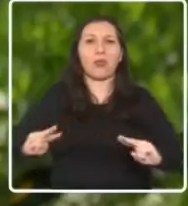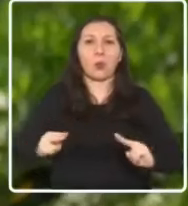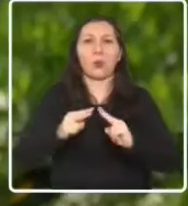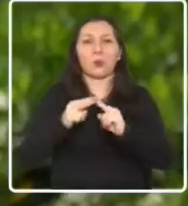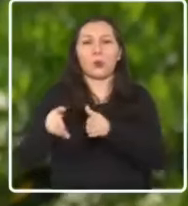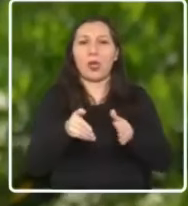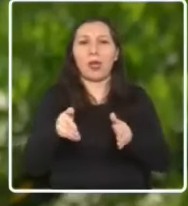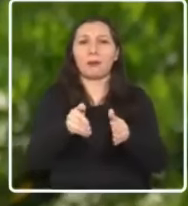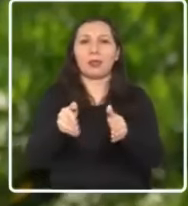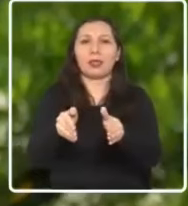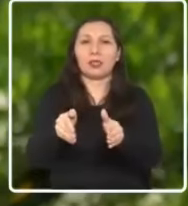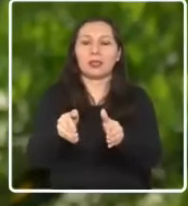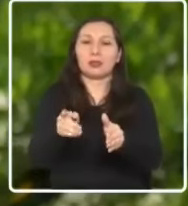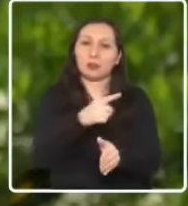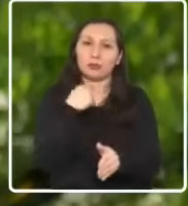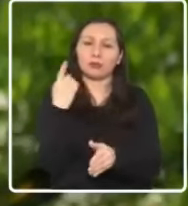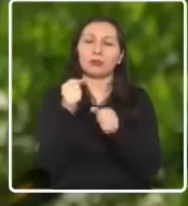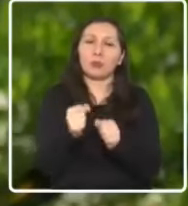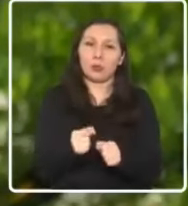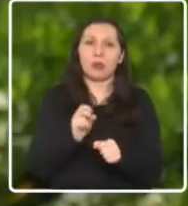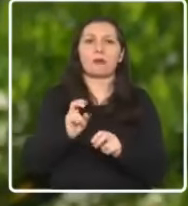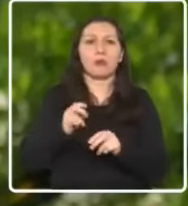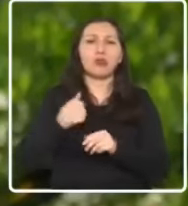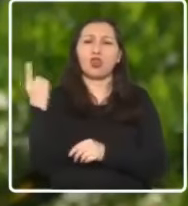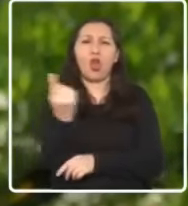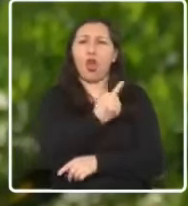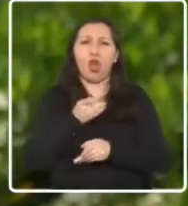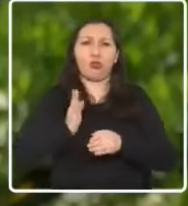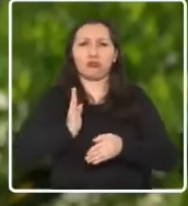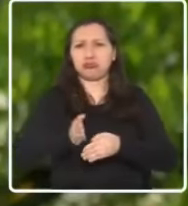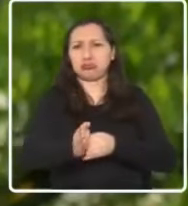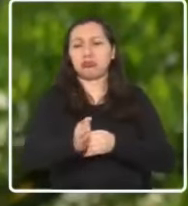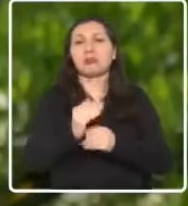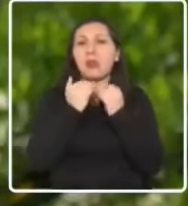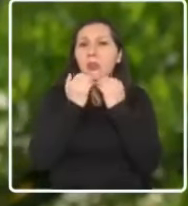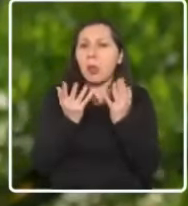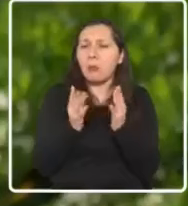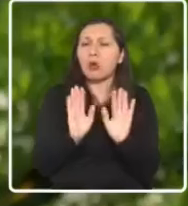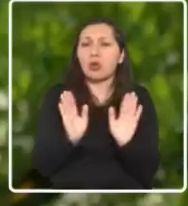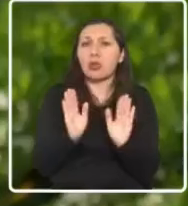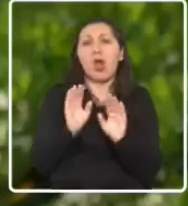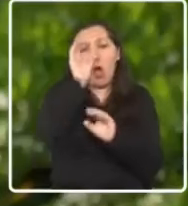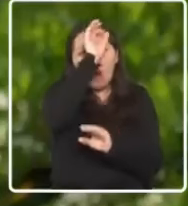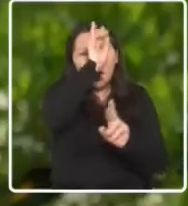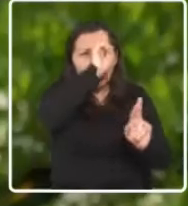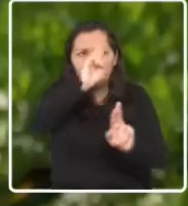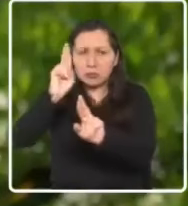construyamos un camino en el cual podamos transitarlo todos, independiente de nuestras legítimas diferencias.